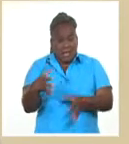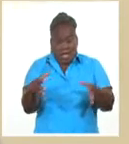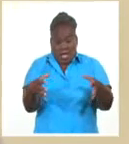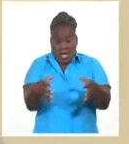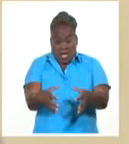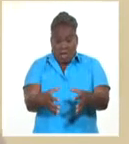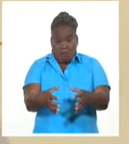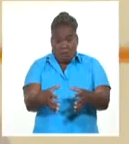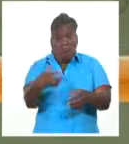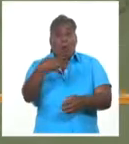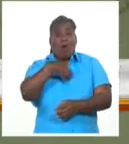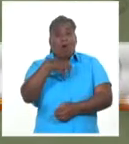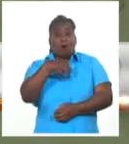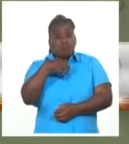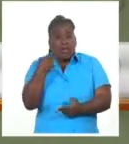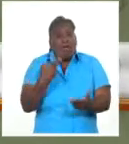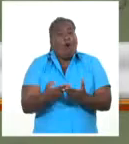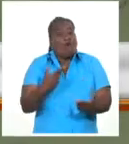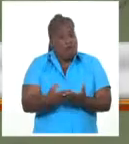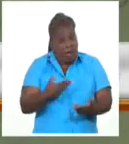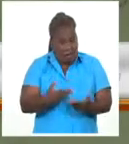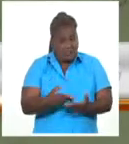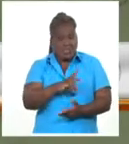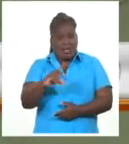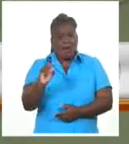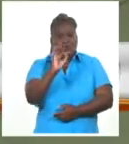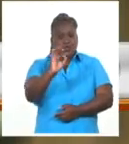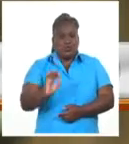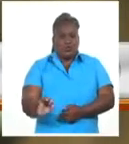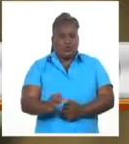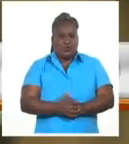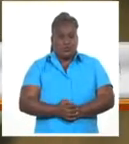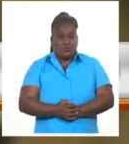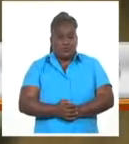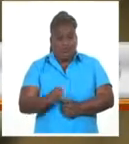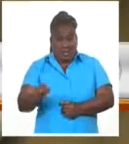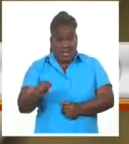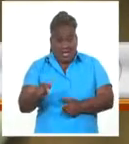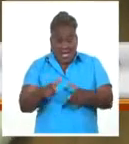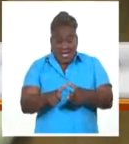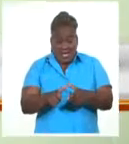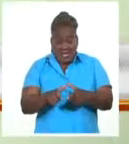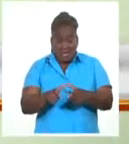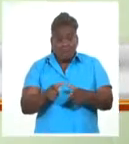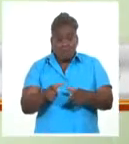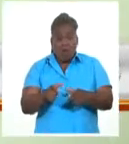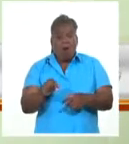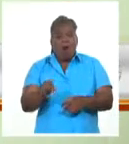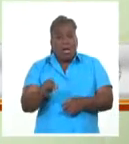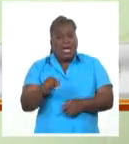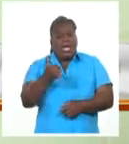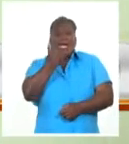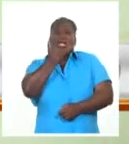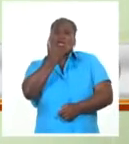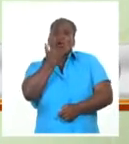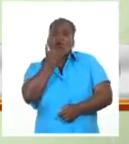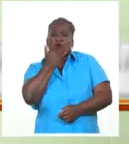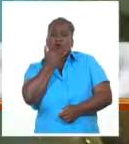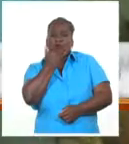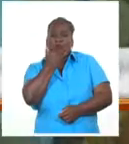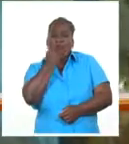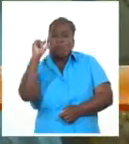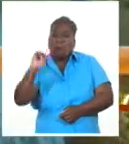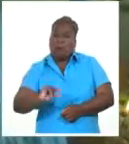tiene una fiabilidad de un 100%. Tiene un rango de error prácticamente